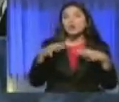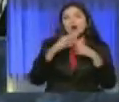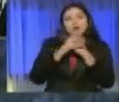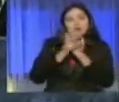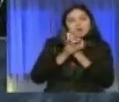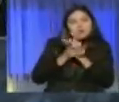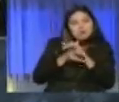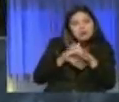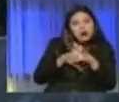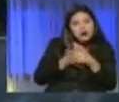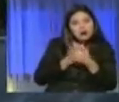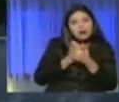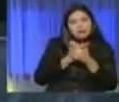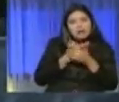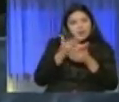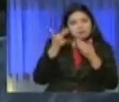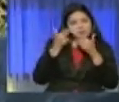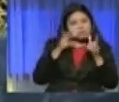las mafias.